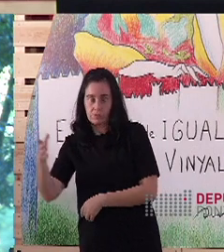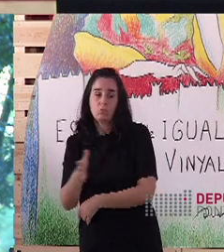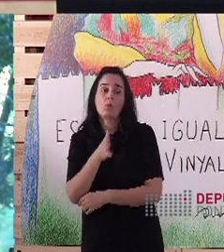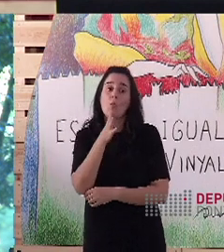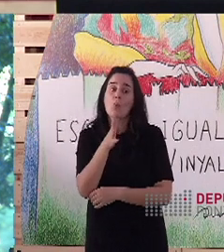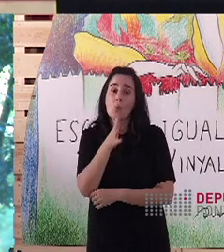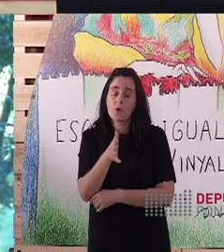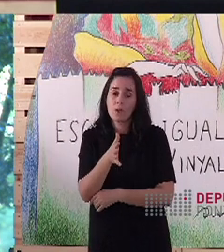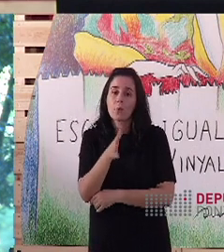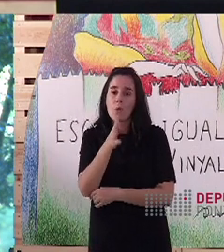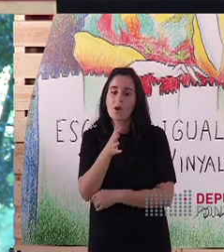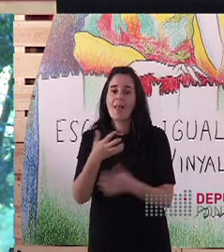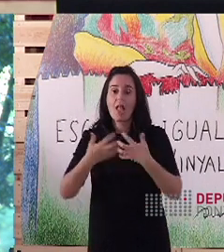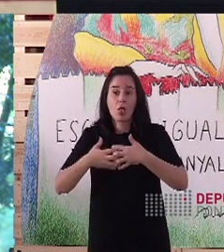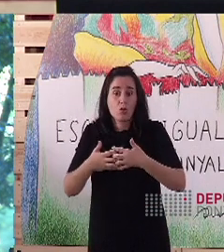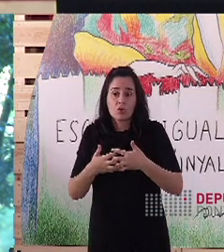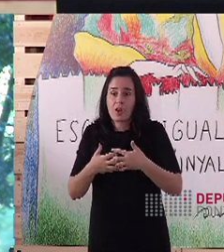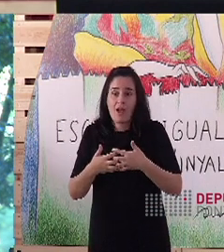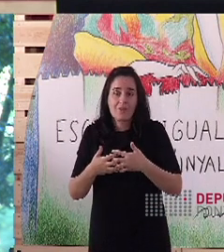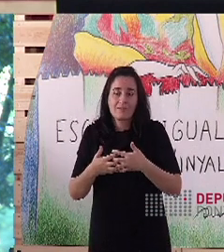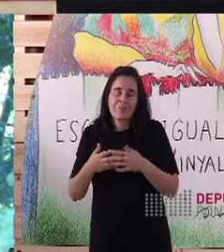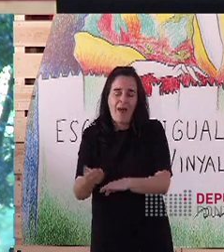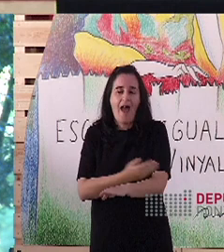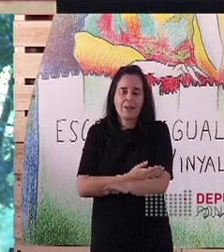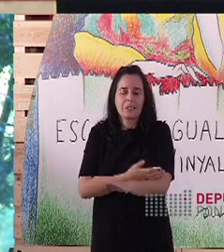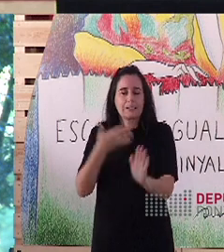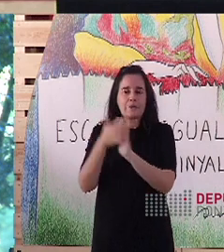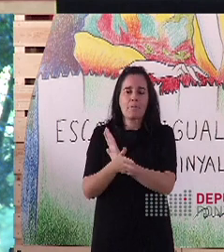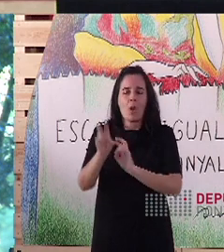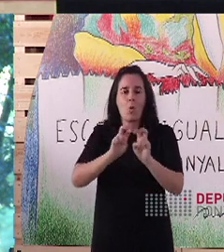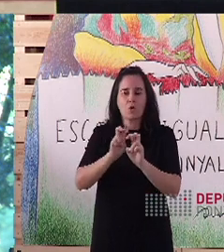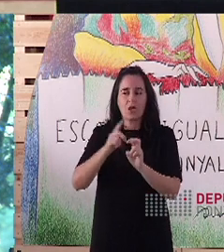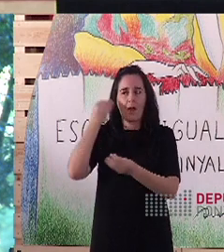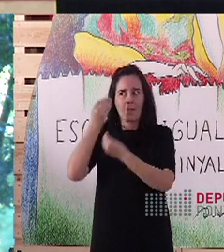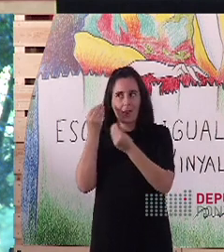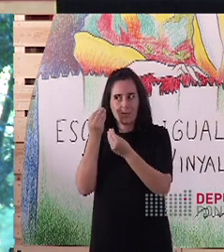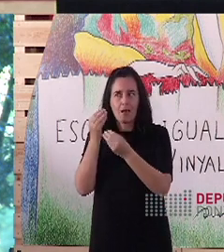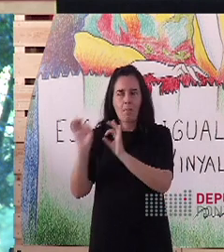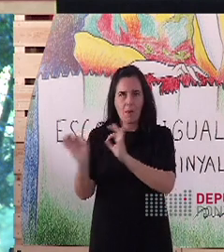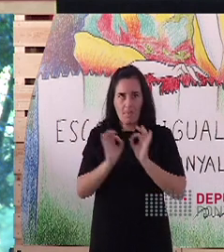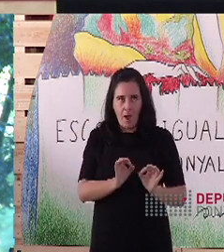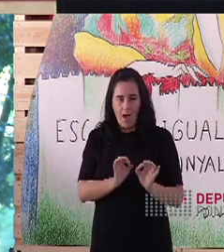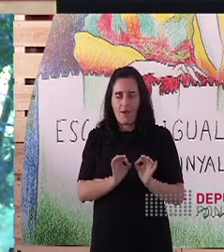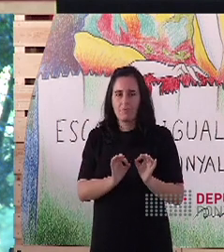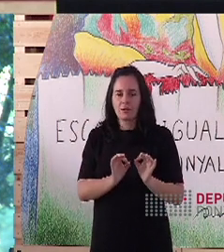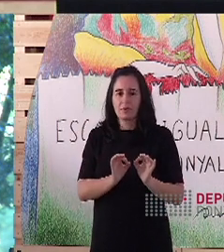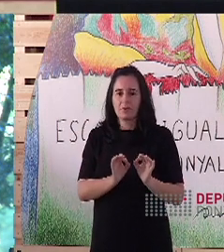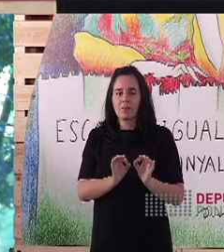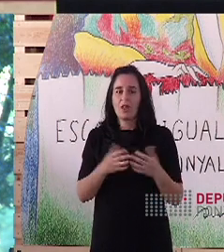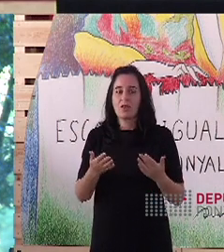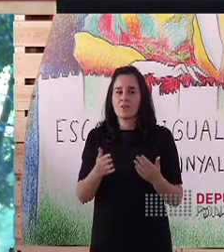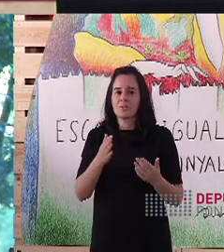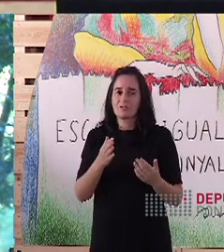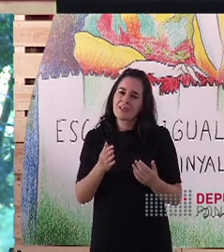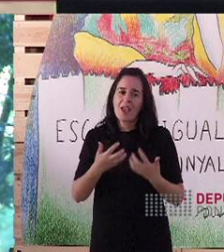que busca siempre la racionalidad y busca siempre la seguridad, está comenzando a temer que se